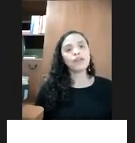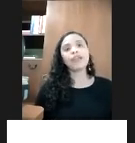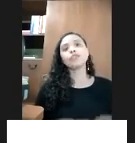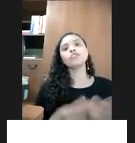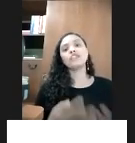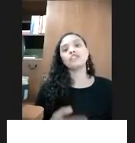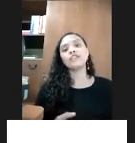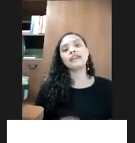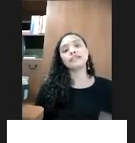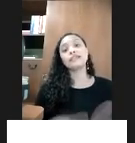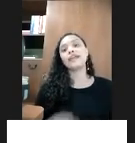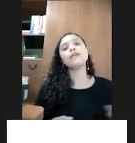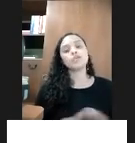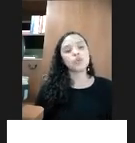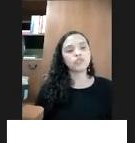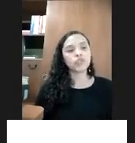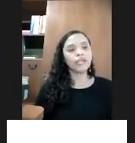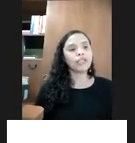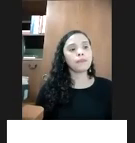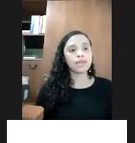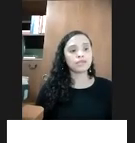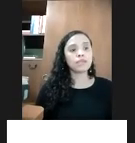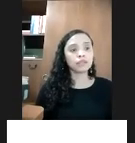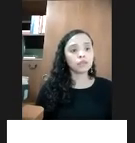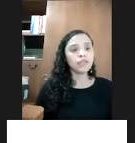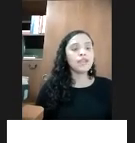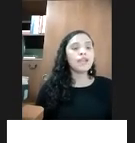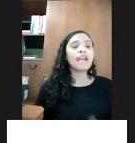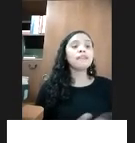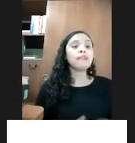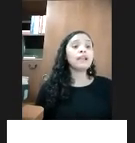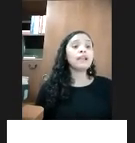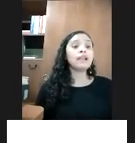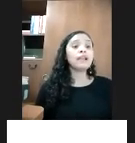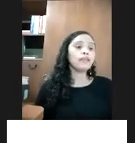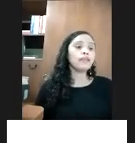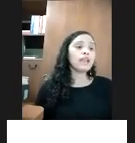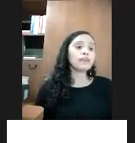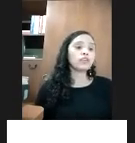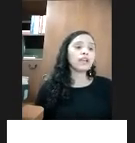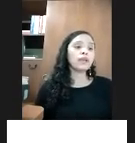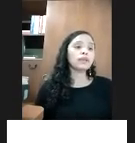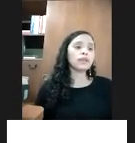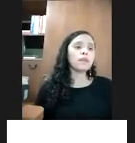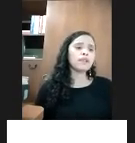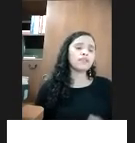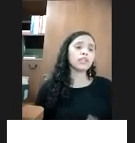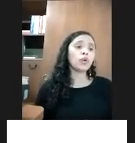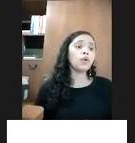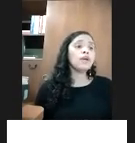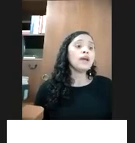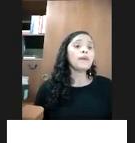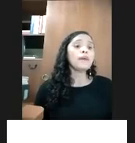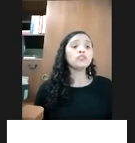mayores, esto significa que se agravan sus condiciones de envejecimiento. El 20% de las personas que encuestamos